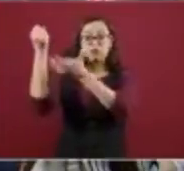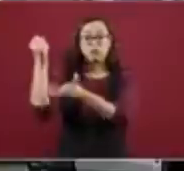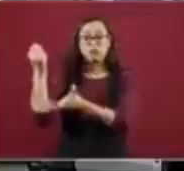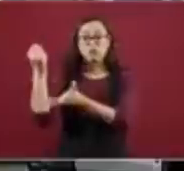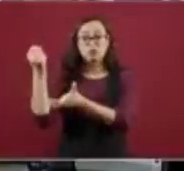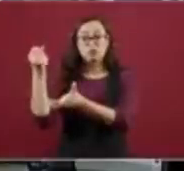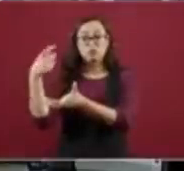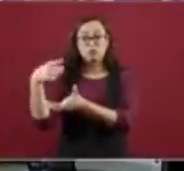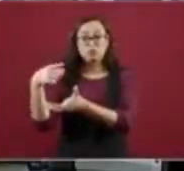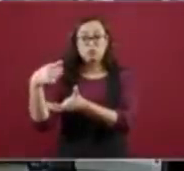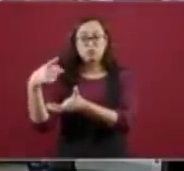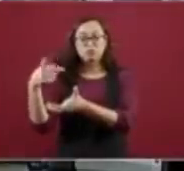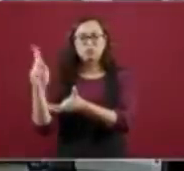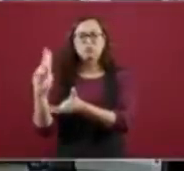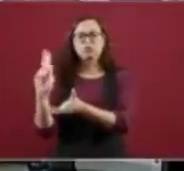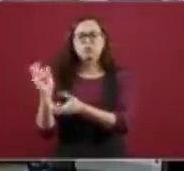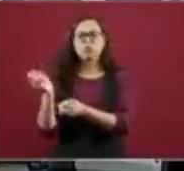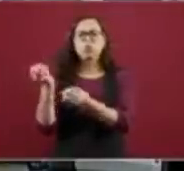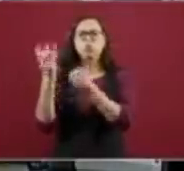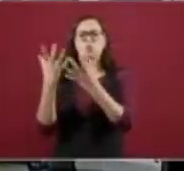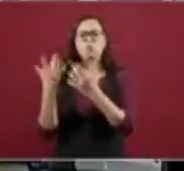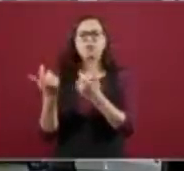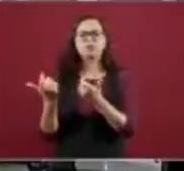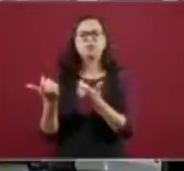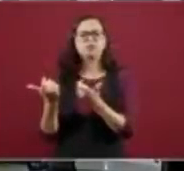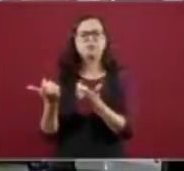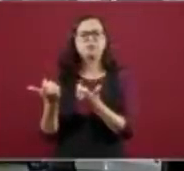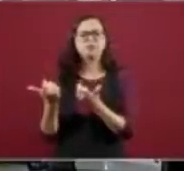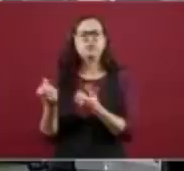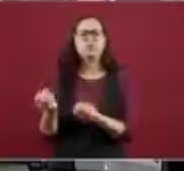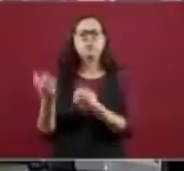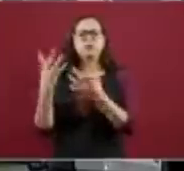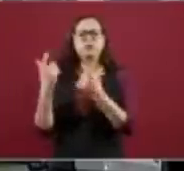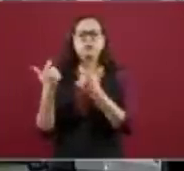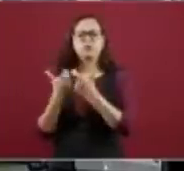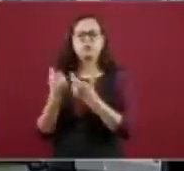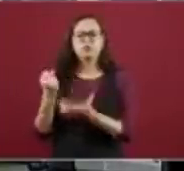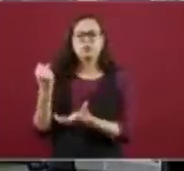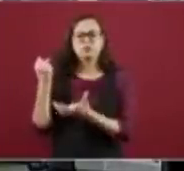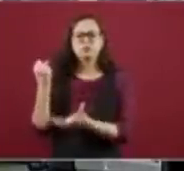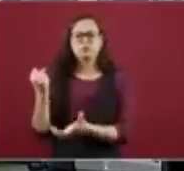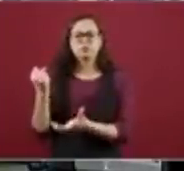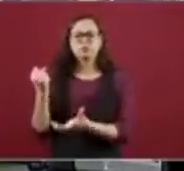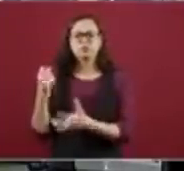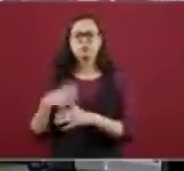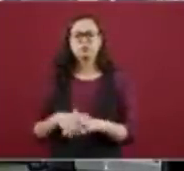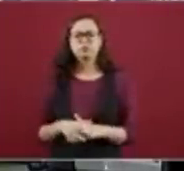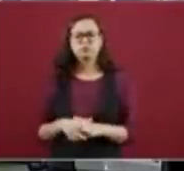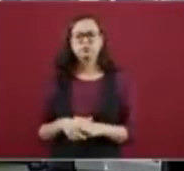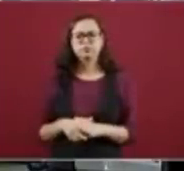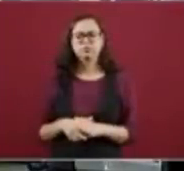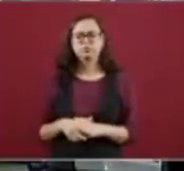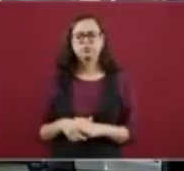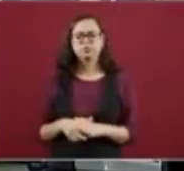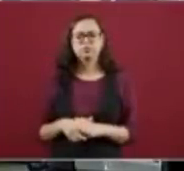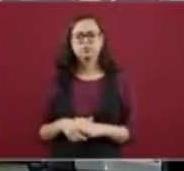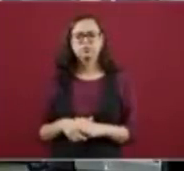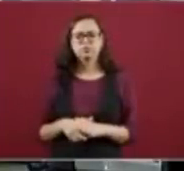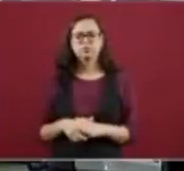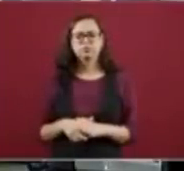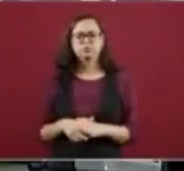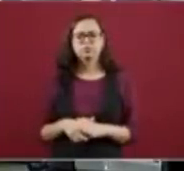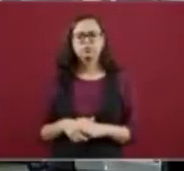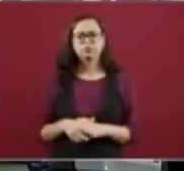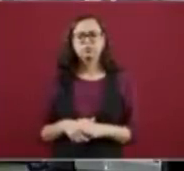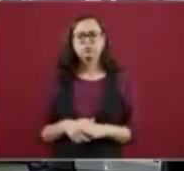requerir muchos, pero ¿cuánto es? O sea, ¿cuánto dinero estamos hablando? Y ahora tú empiezas con ¿sí? O sea, ¿de cuántos